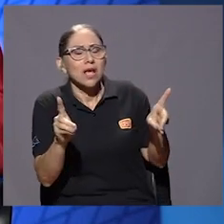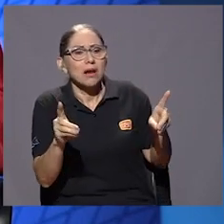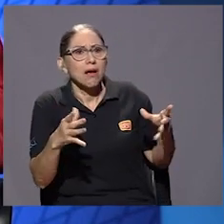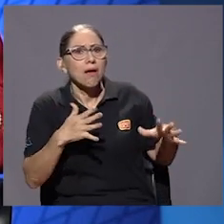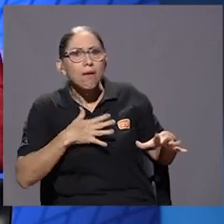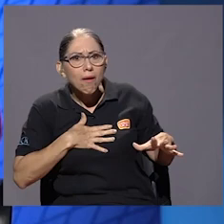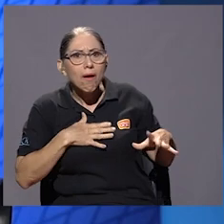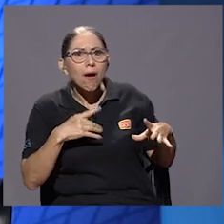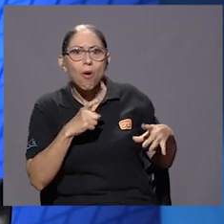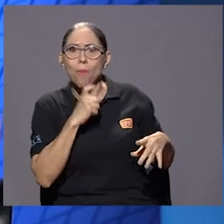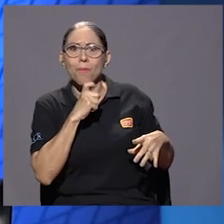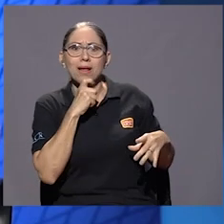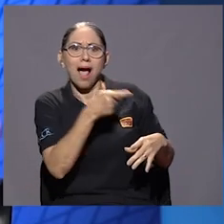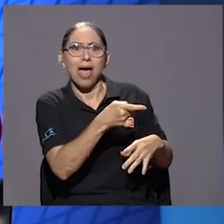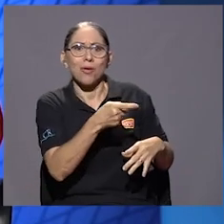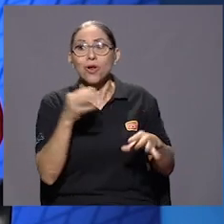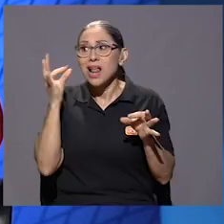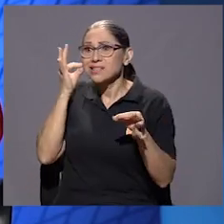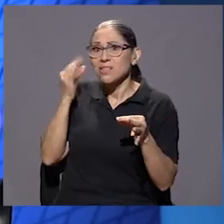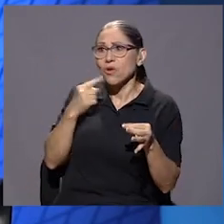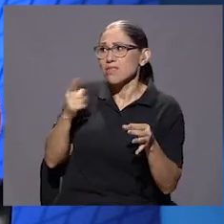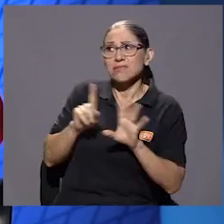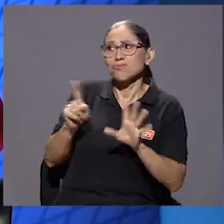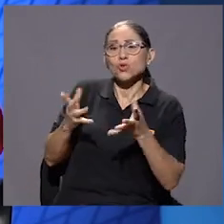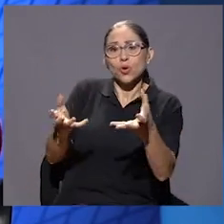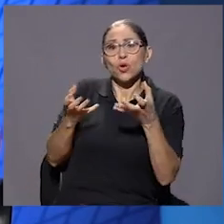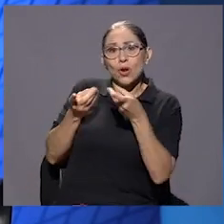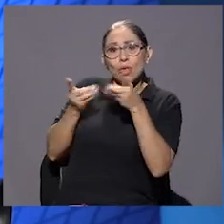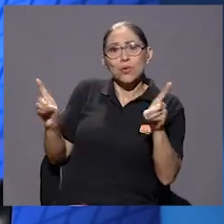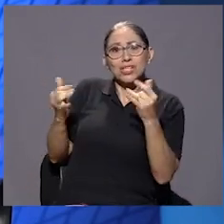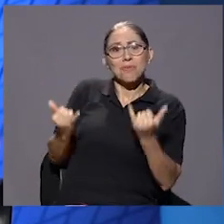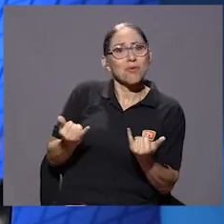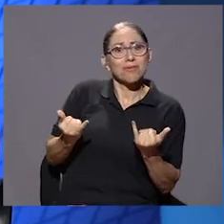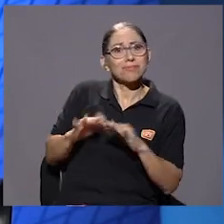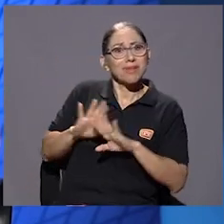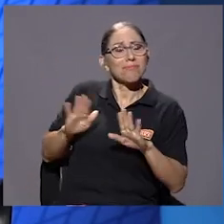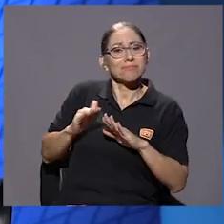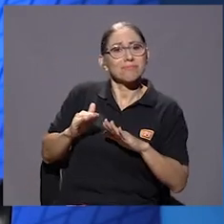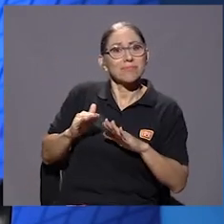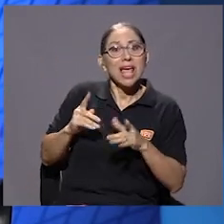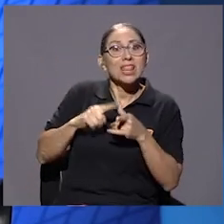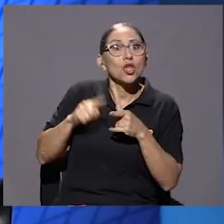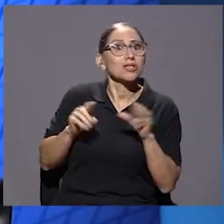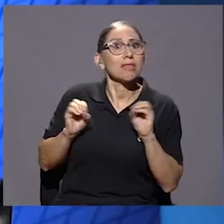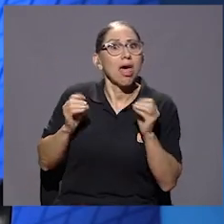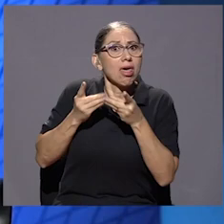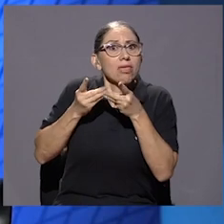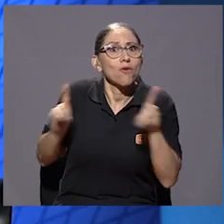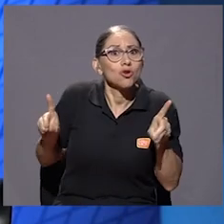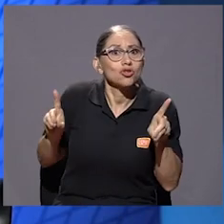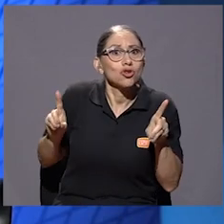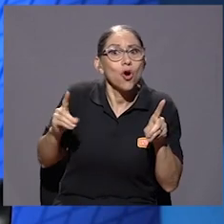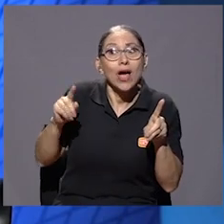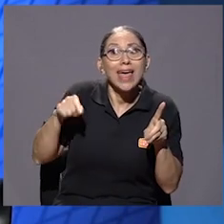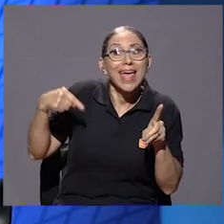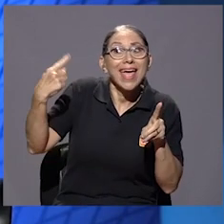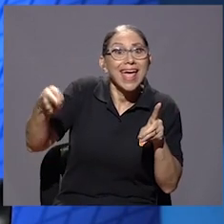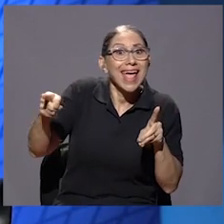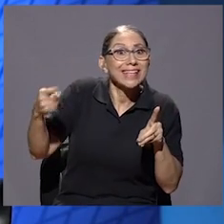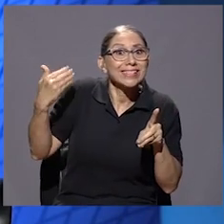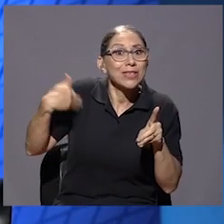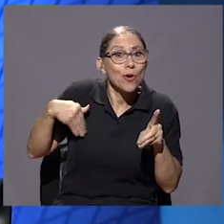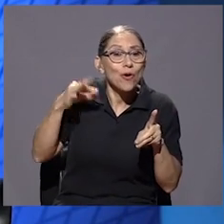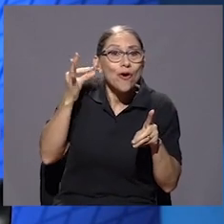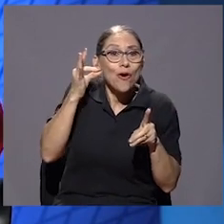complicadísimo. Y dice la señora, no, yo no me quiero divorciar. Entonces, no hay divorcio y el señor fallece. Entonces se